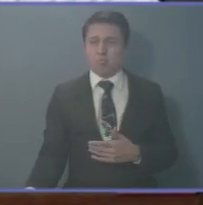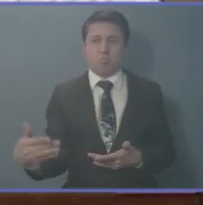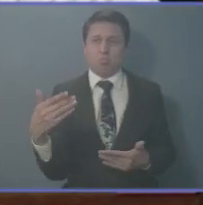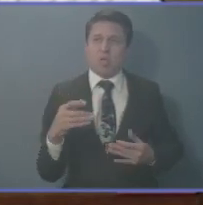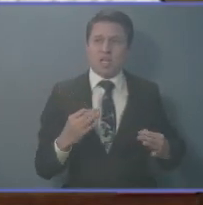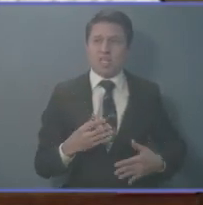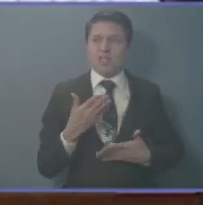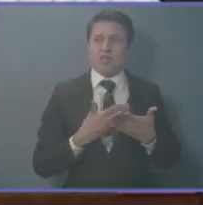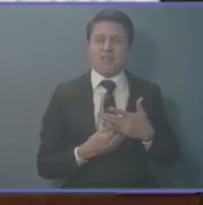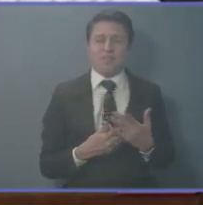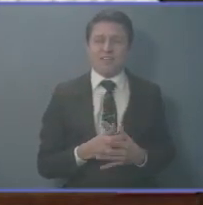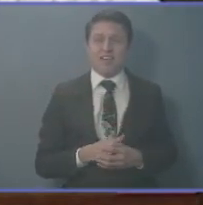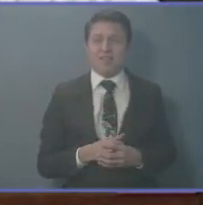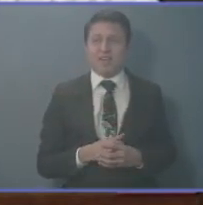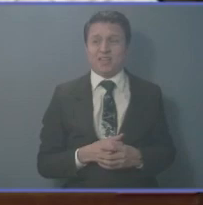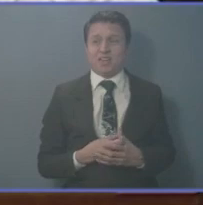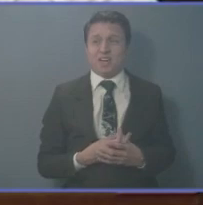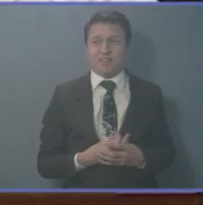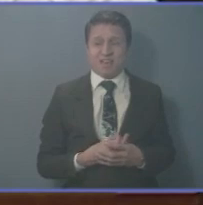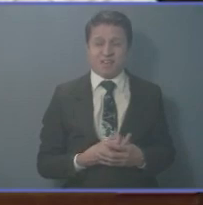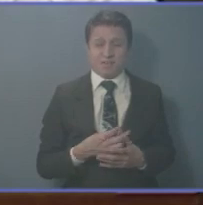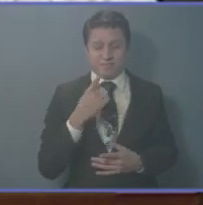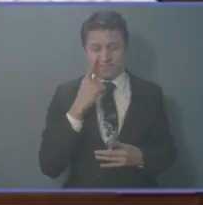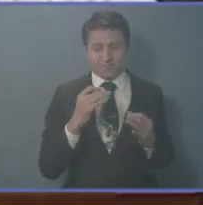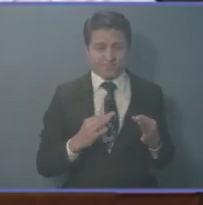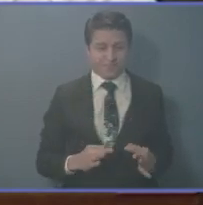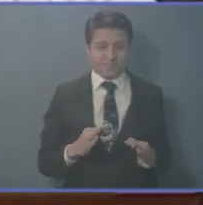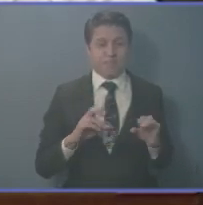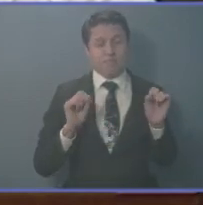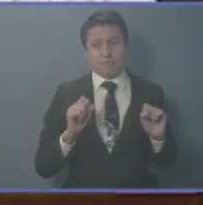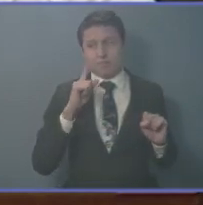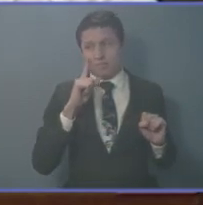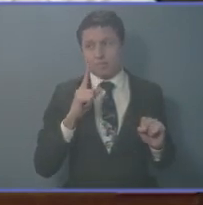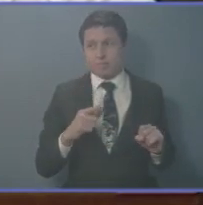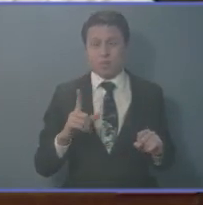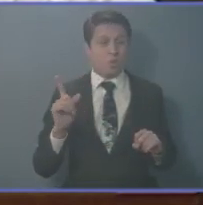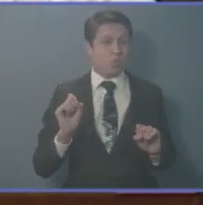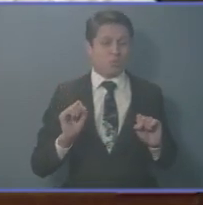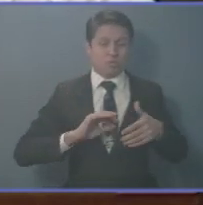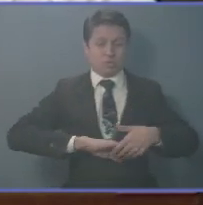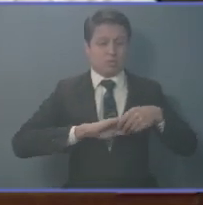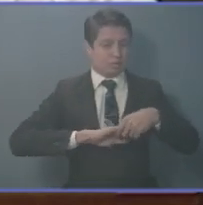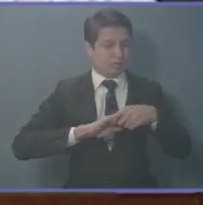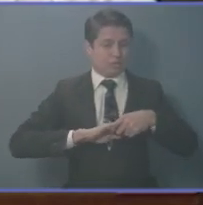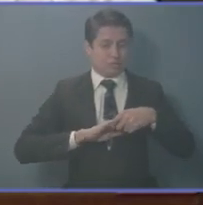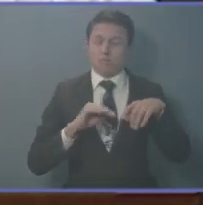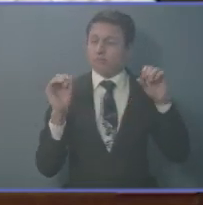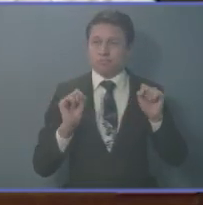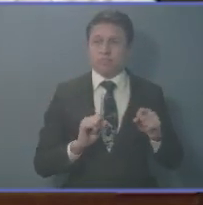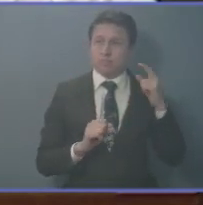físico entre las personas, lo que incluye no saludar de beso, abrazo o dar la mano. E. Evitar los